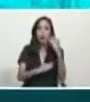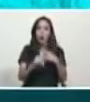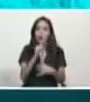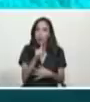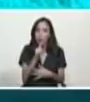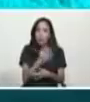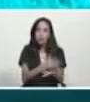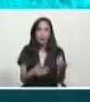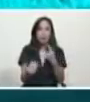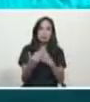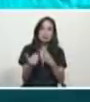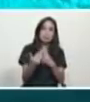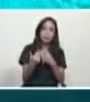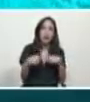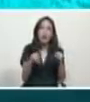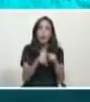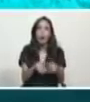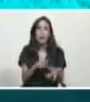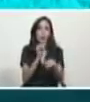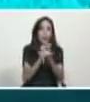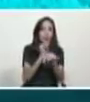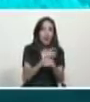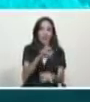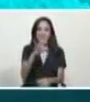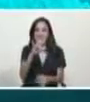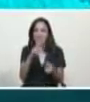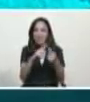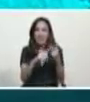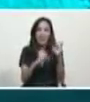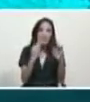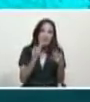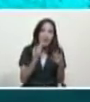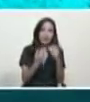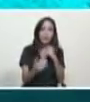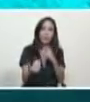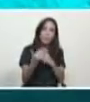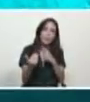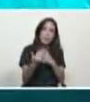hierven diariamente con noticias de nuestro país,